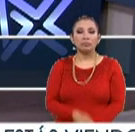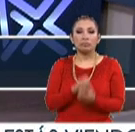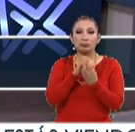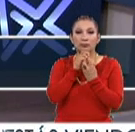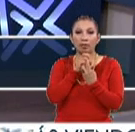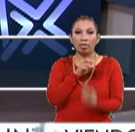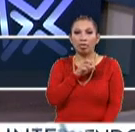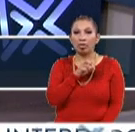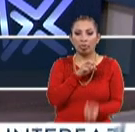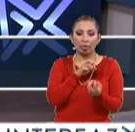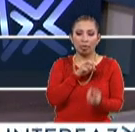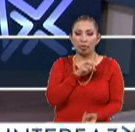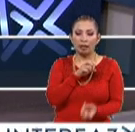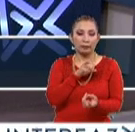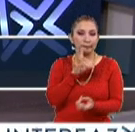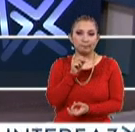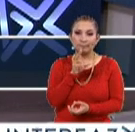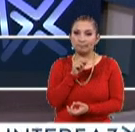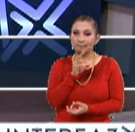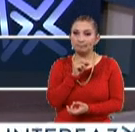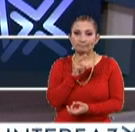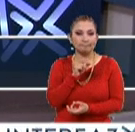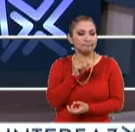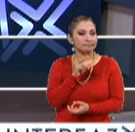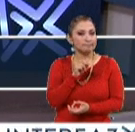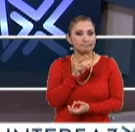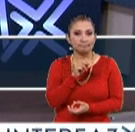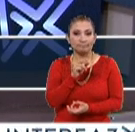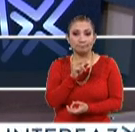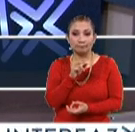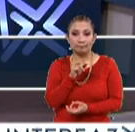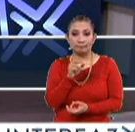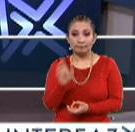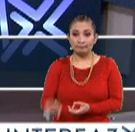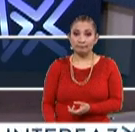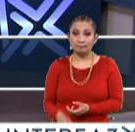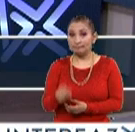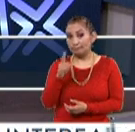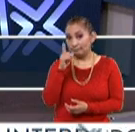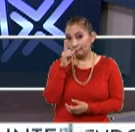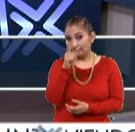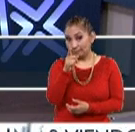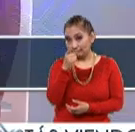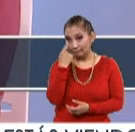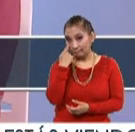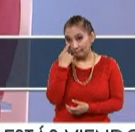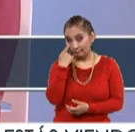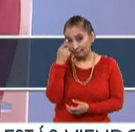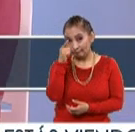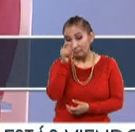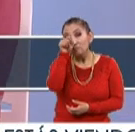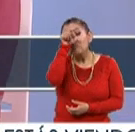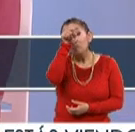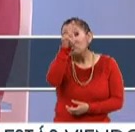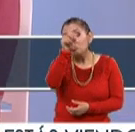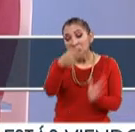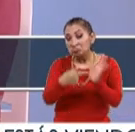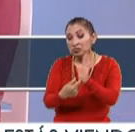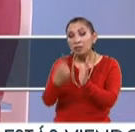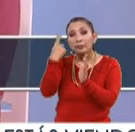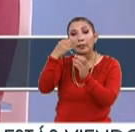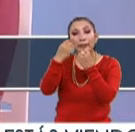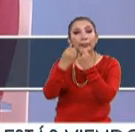la boca abierta. Le dije, no. Y sacó su dedo y me dice, pues mire usted, si usted no hace eso,